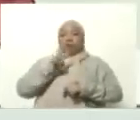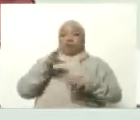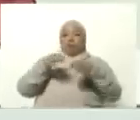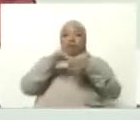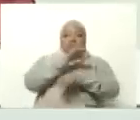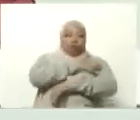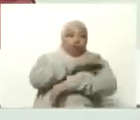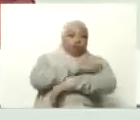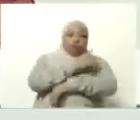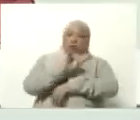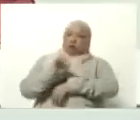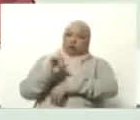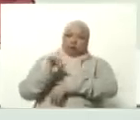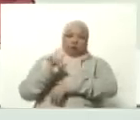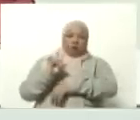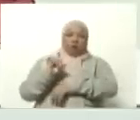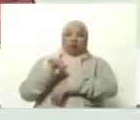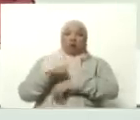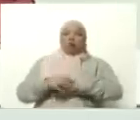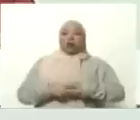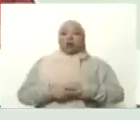oposición. No.